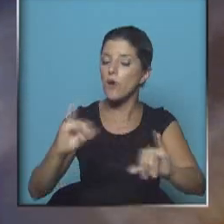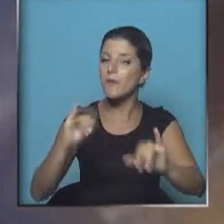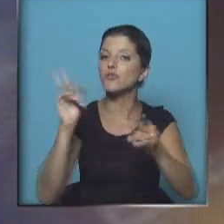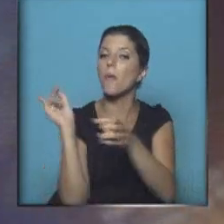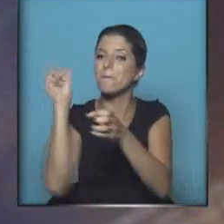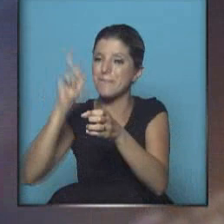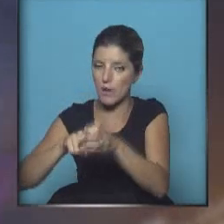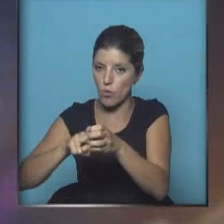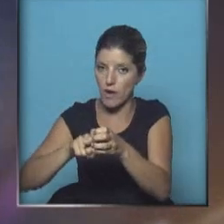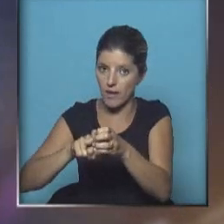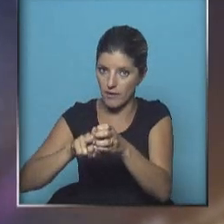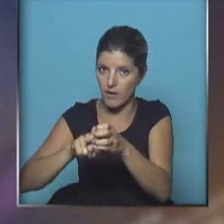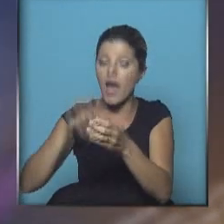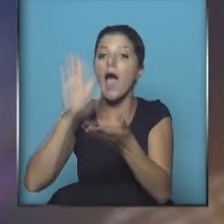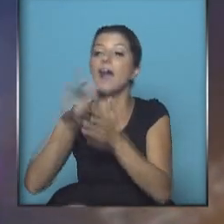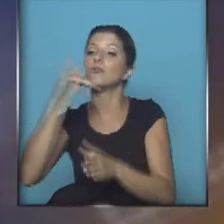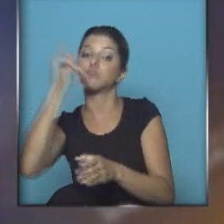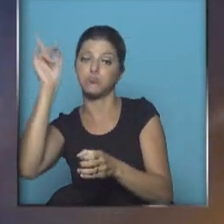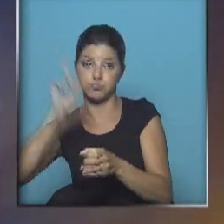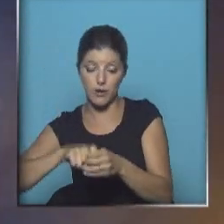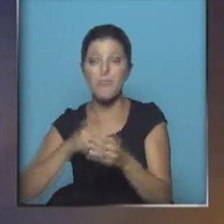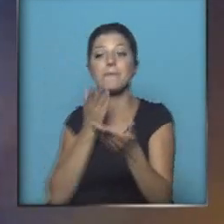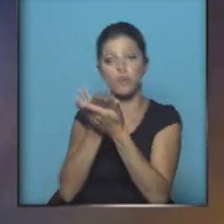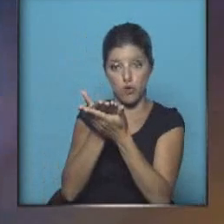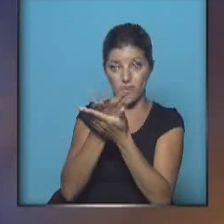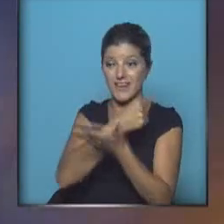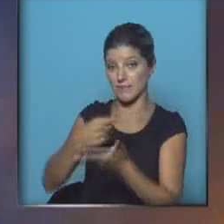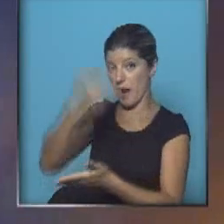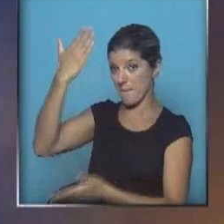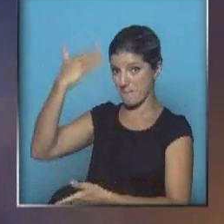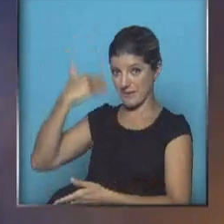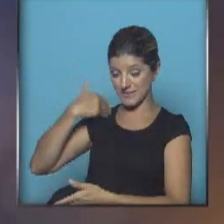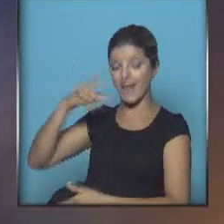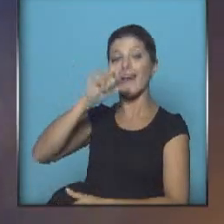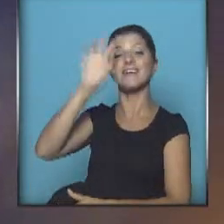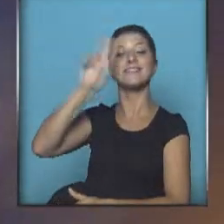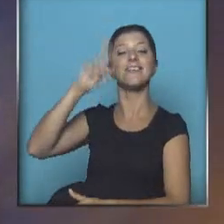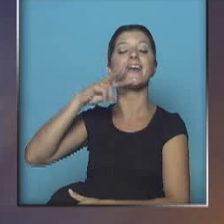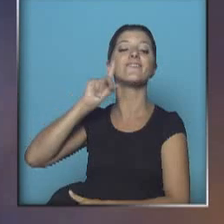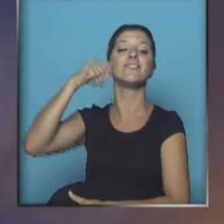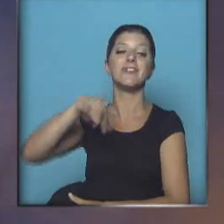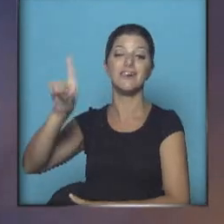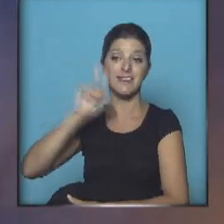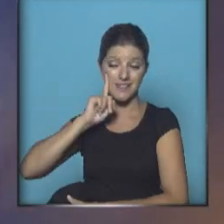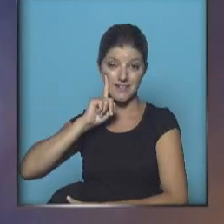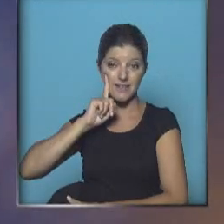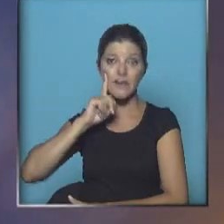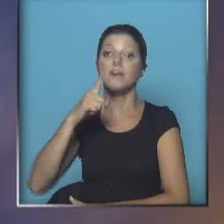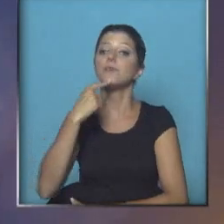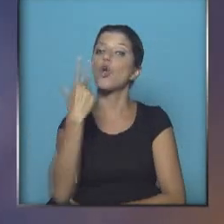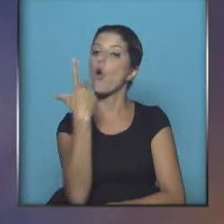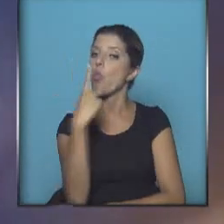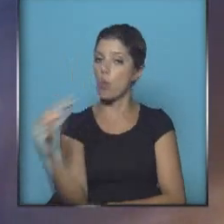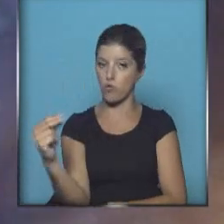las intervenciones de las líneas telefónicas. Y la semana pasada, Servini de Cubría, quien reemplazó al hijo durante enero, había